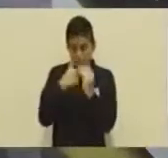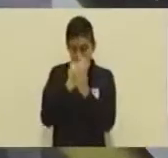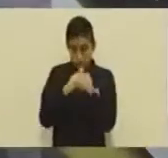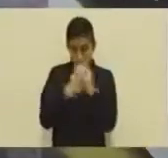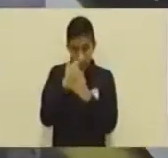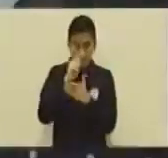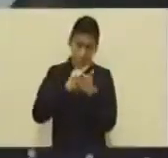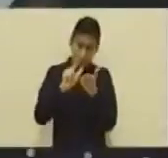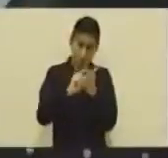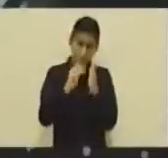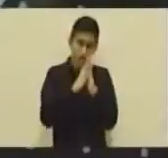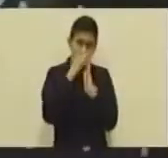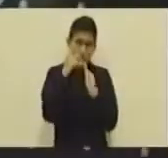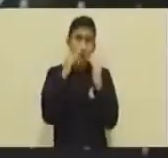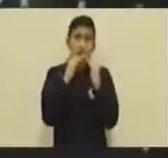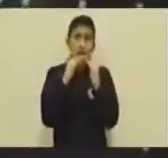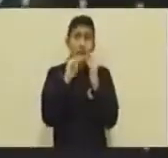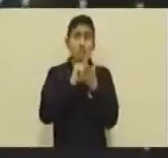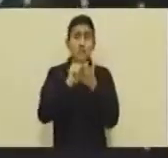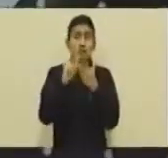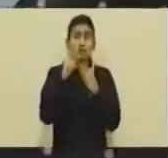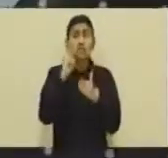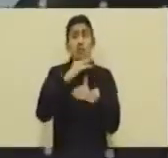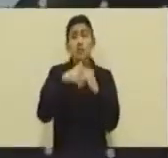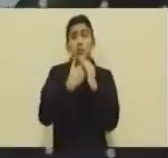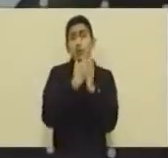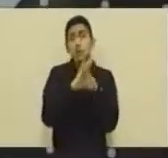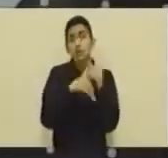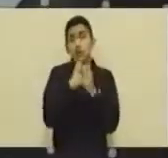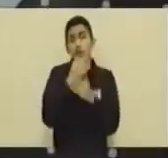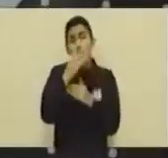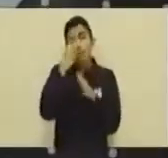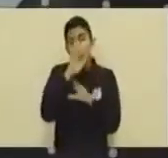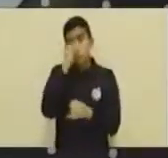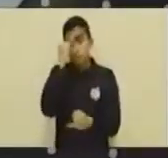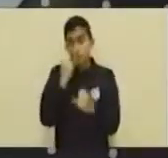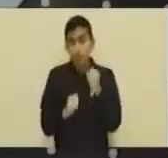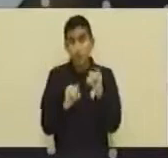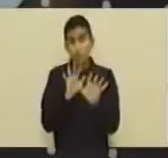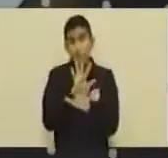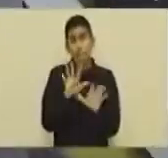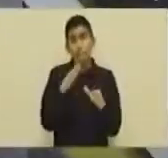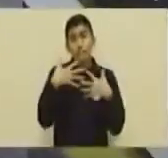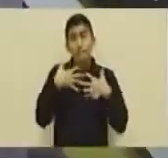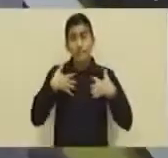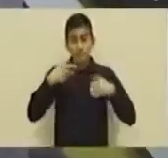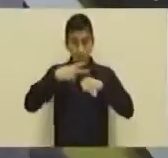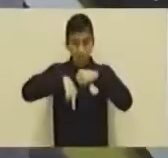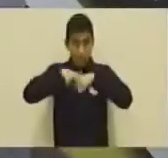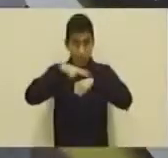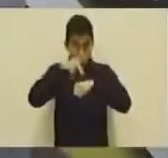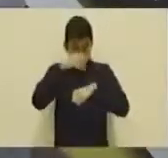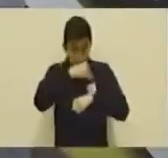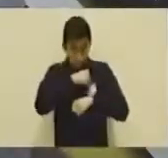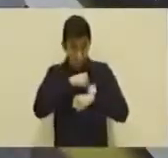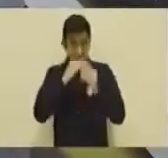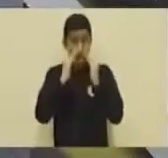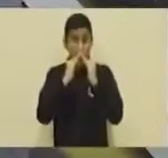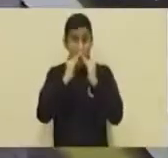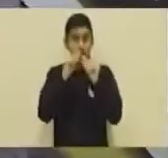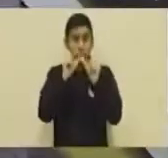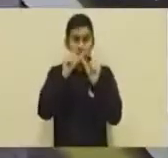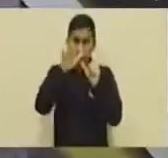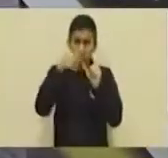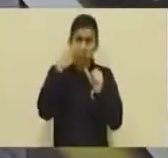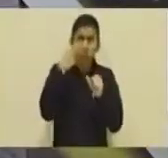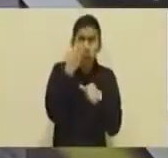en casa traten de lavarse las manos constantemente. Es así como llegamos al final del segmento de Ciencias Naturales. Ustedes en casa no tengan miedo a explorar, exploren